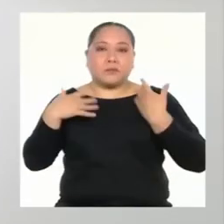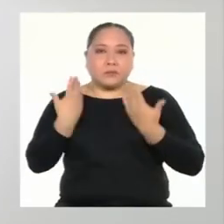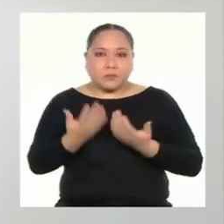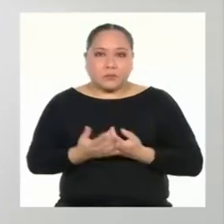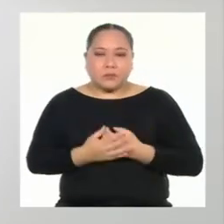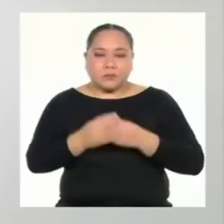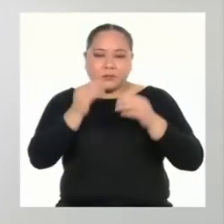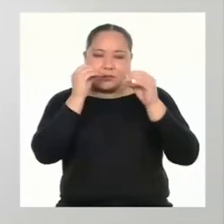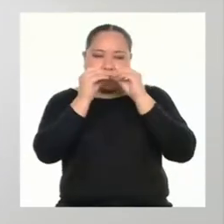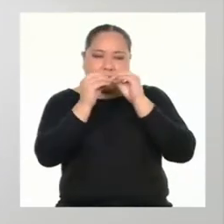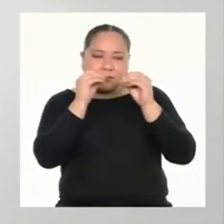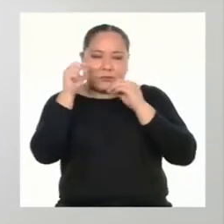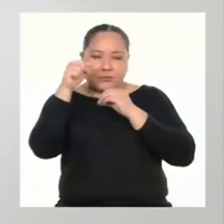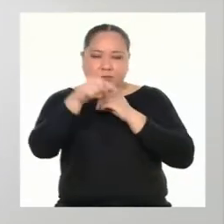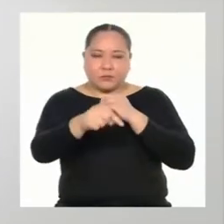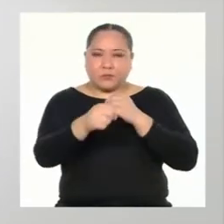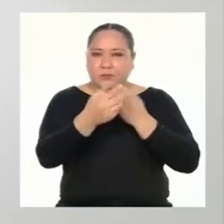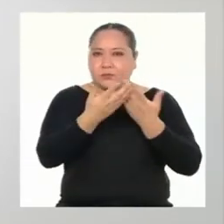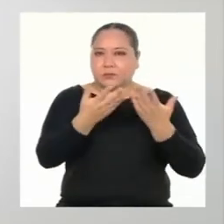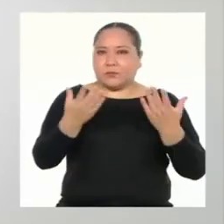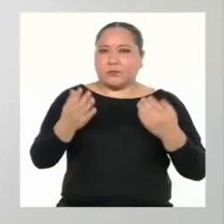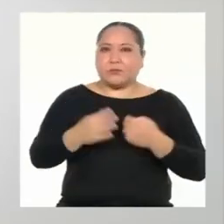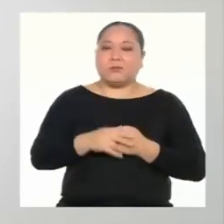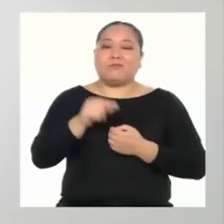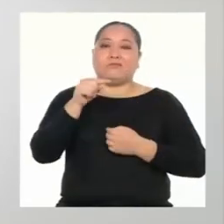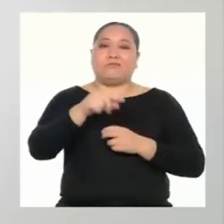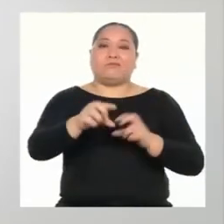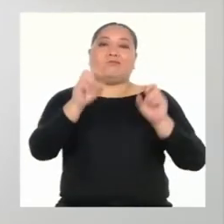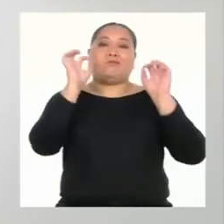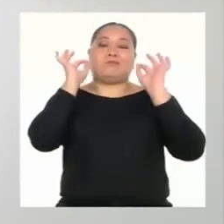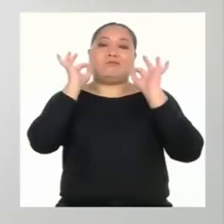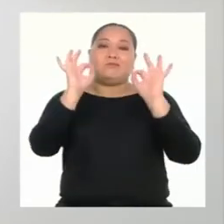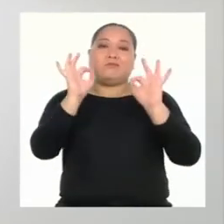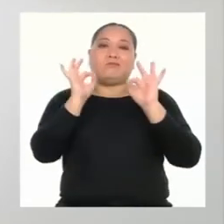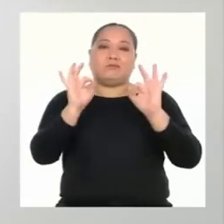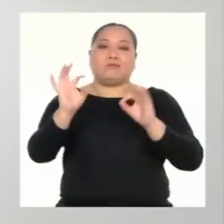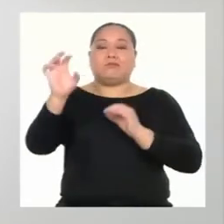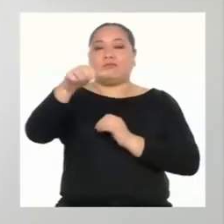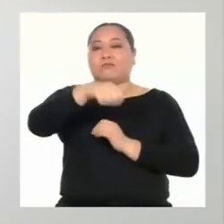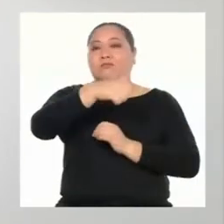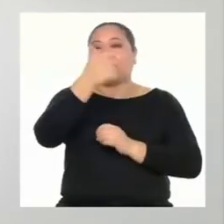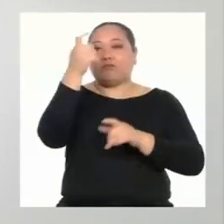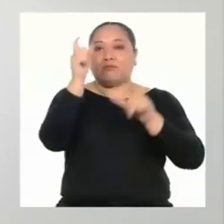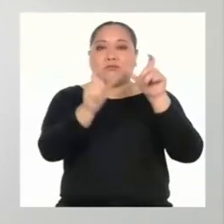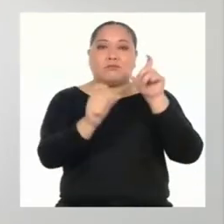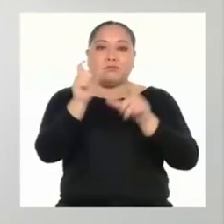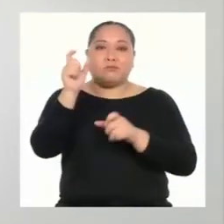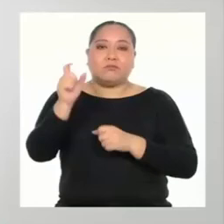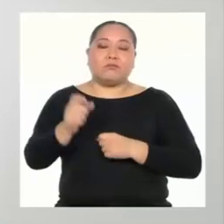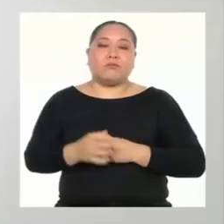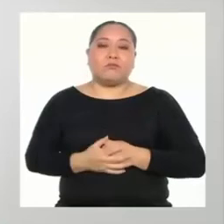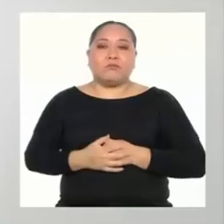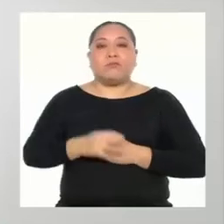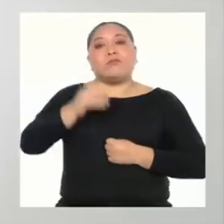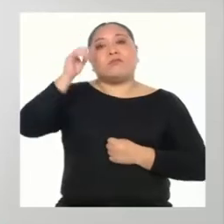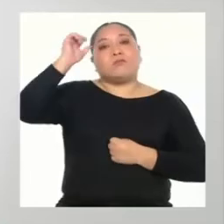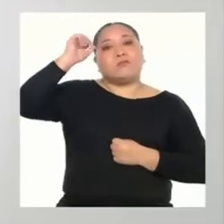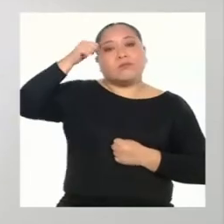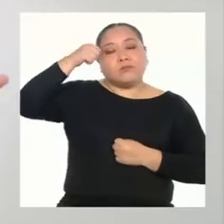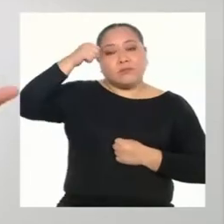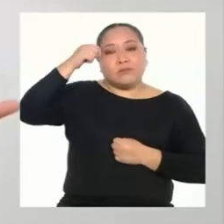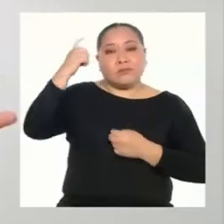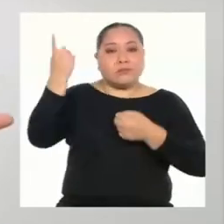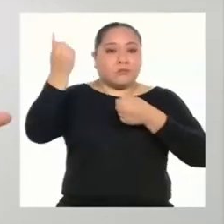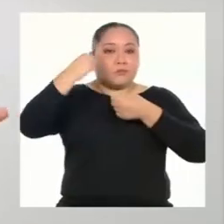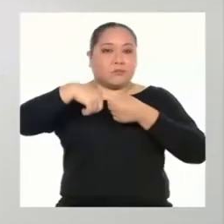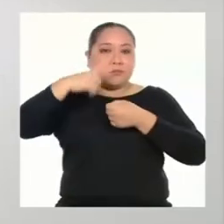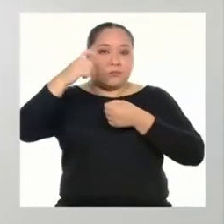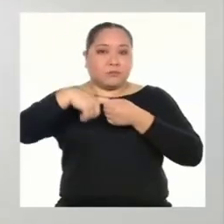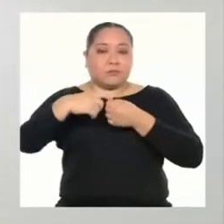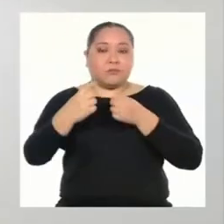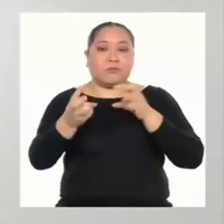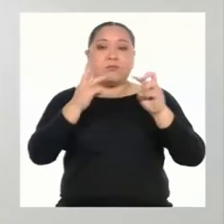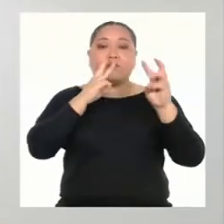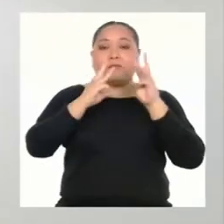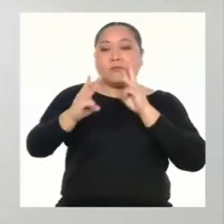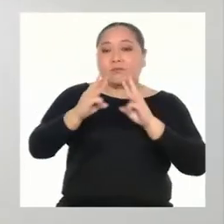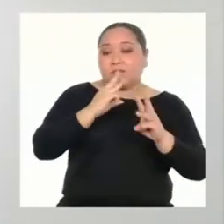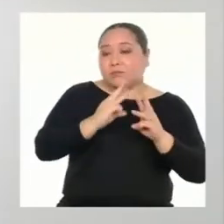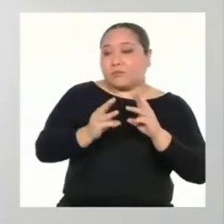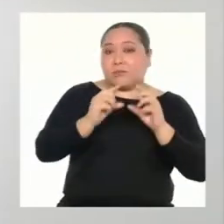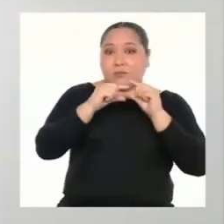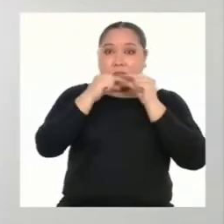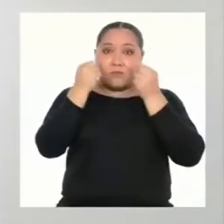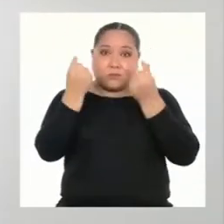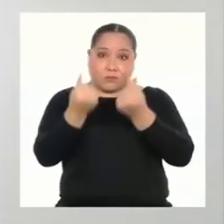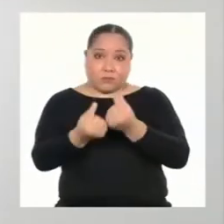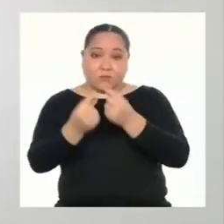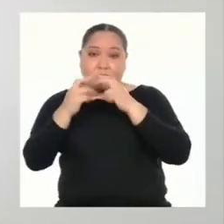revisar ese contenido, pues podría ser peligroso también para otras personas. Recuerden que participar de chats o